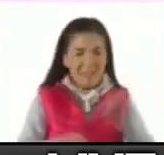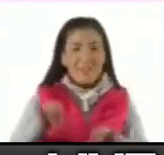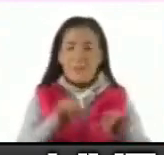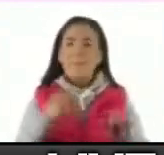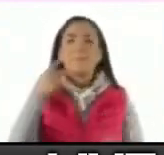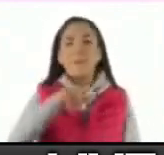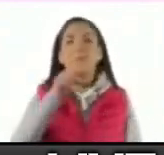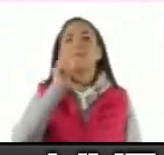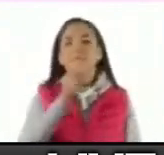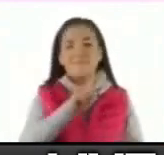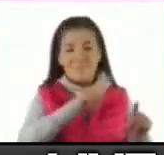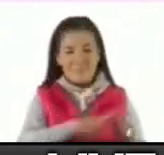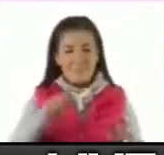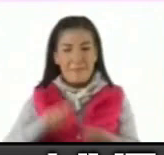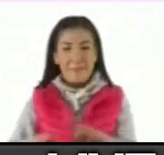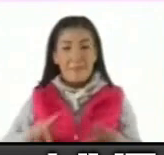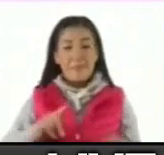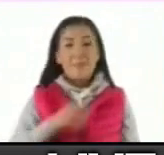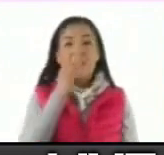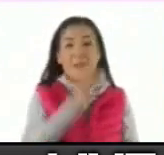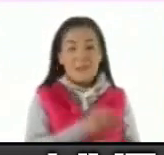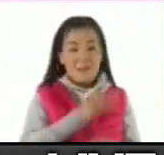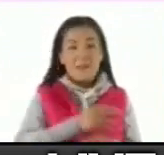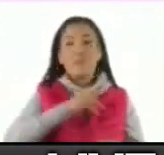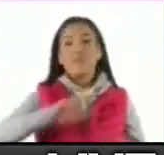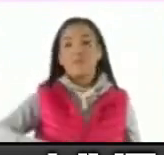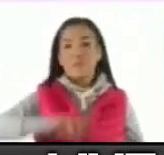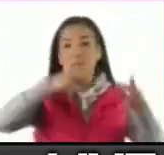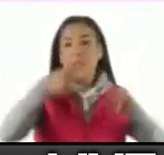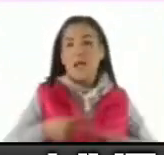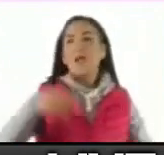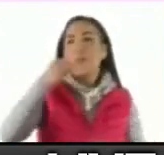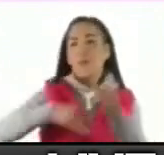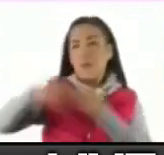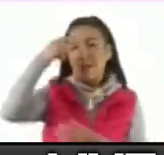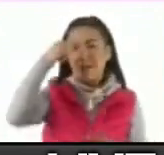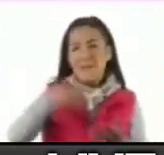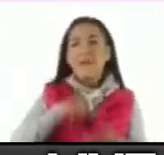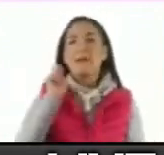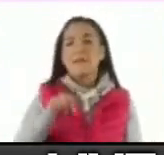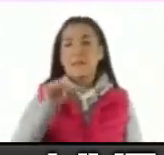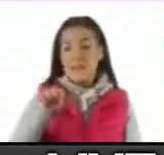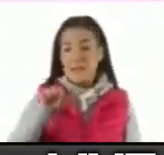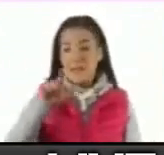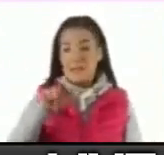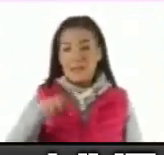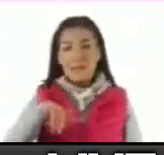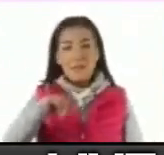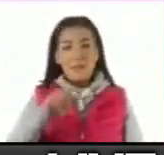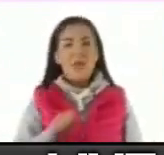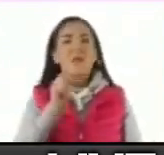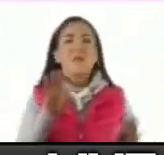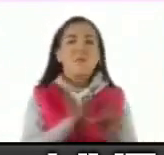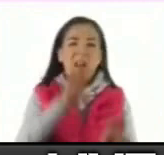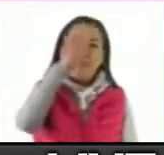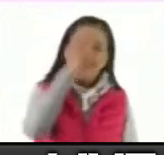elementos. Contrariamente a lo que popularmente suele creerse, la alquimia fue mucho más que simples intentos fallidos para